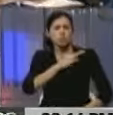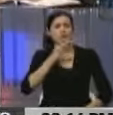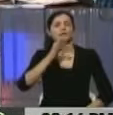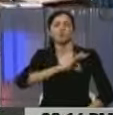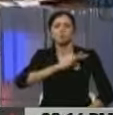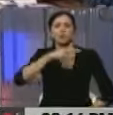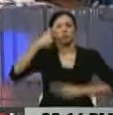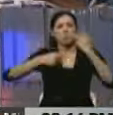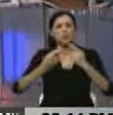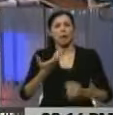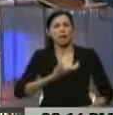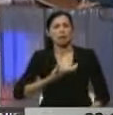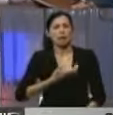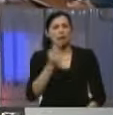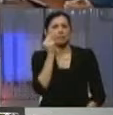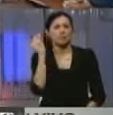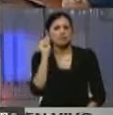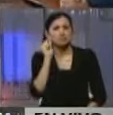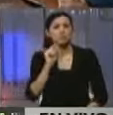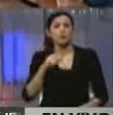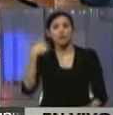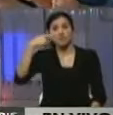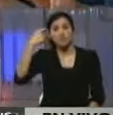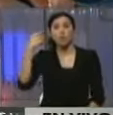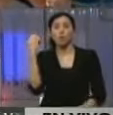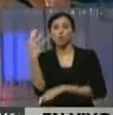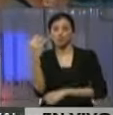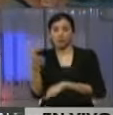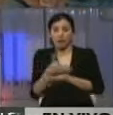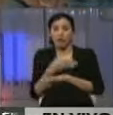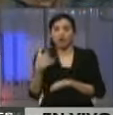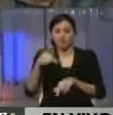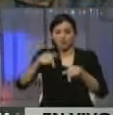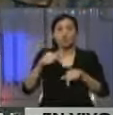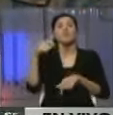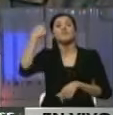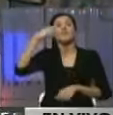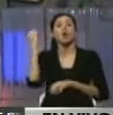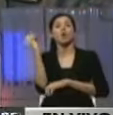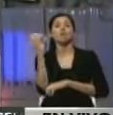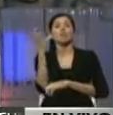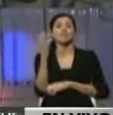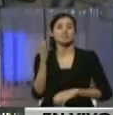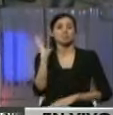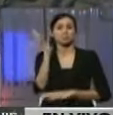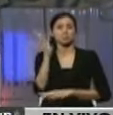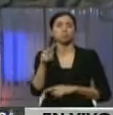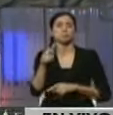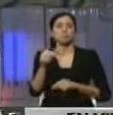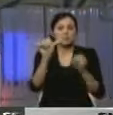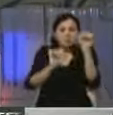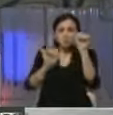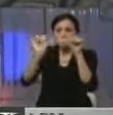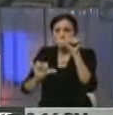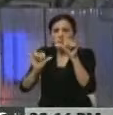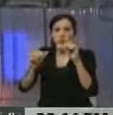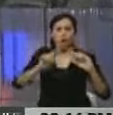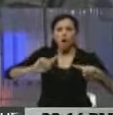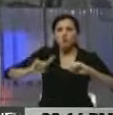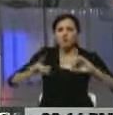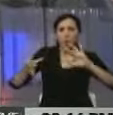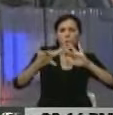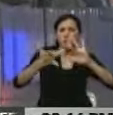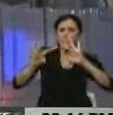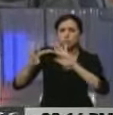alcaldes, alcaldesas. Tenemos una videoconferencia de hace varias horas, coordinando cosas, detalles, orientaciones, dando